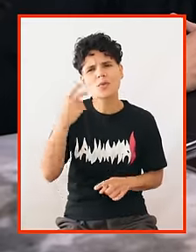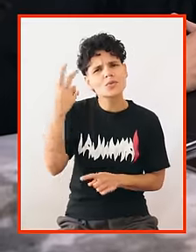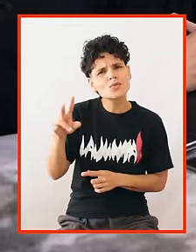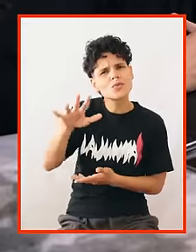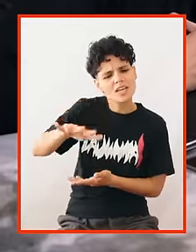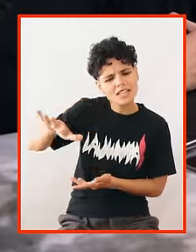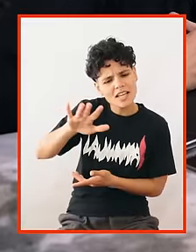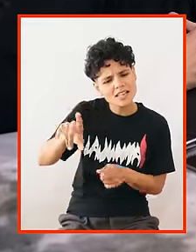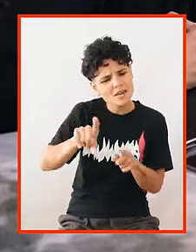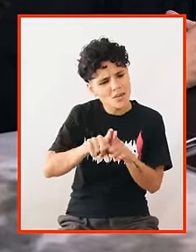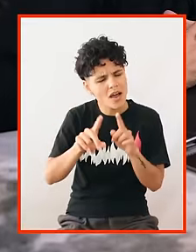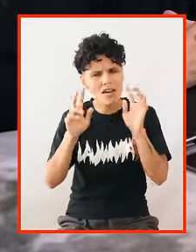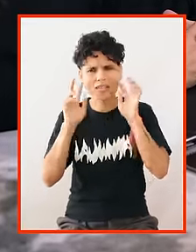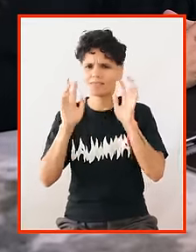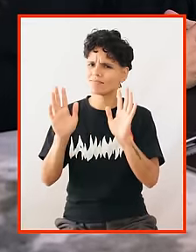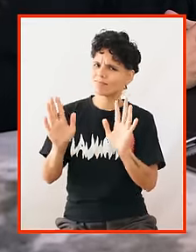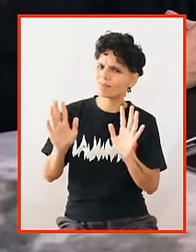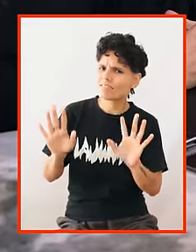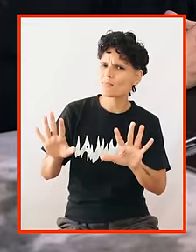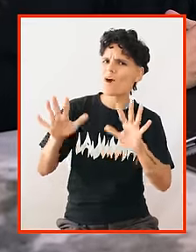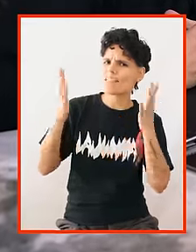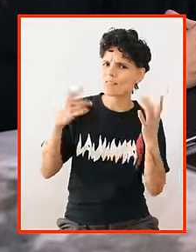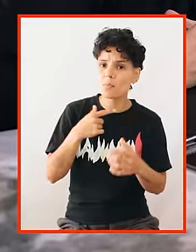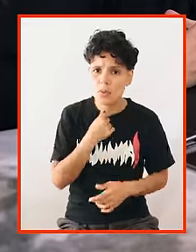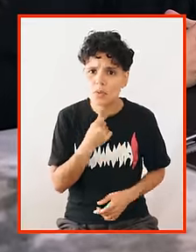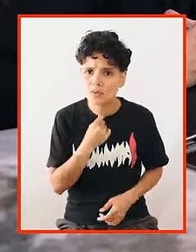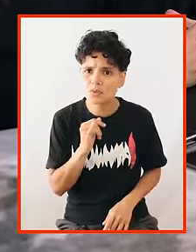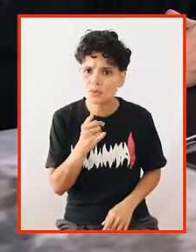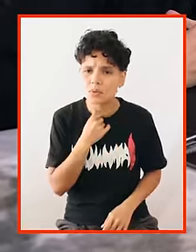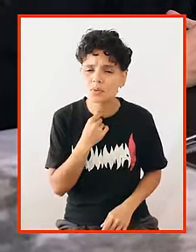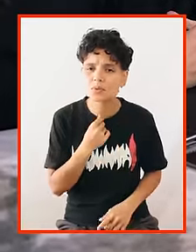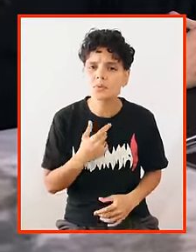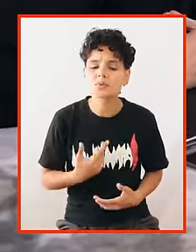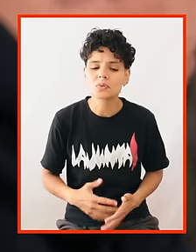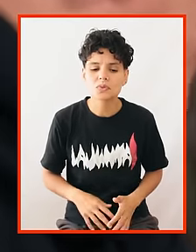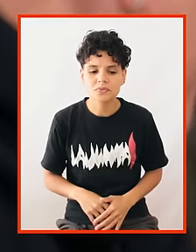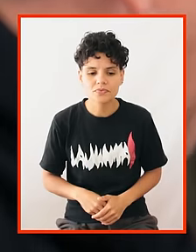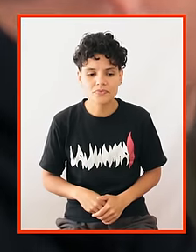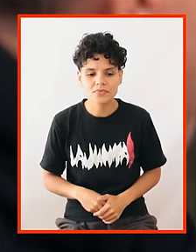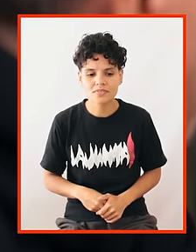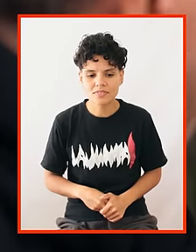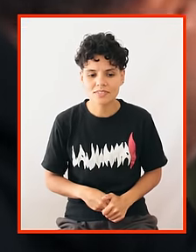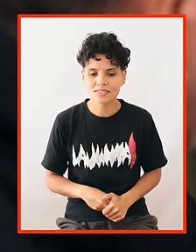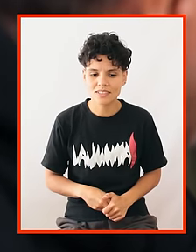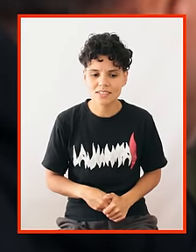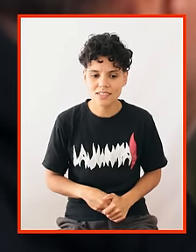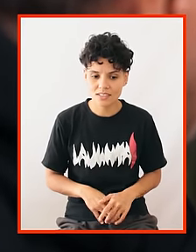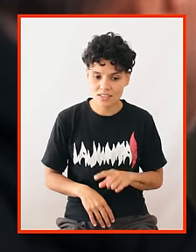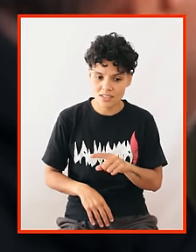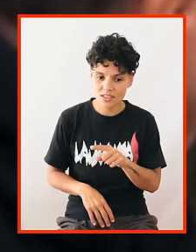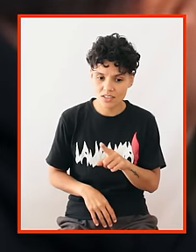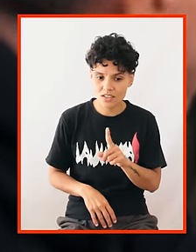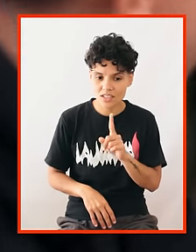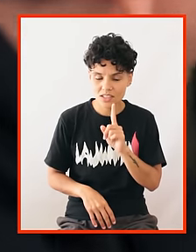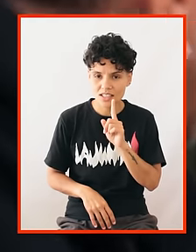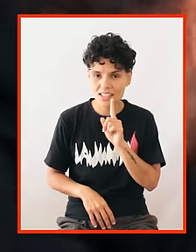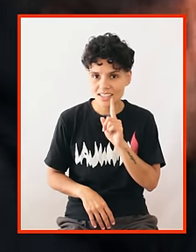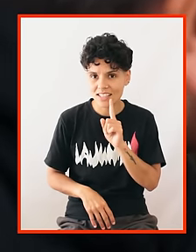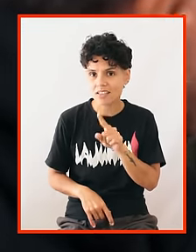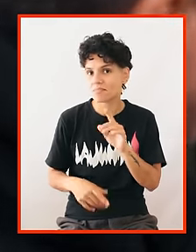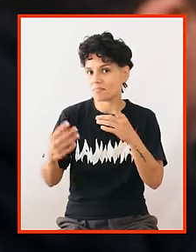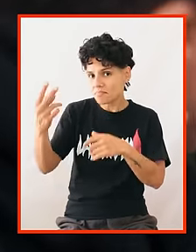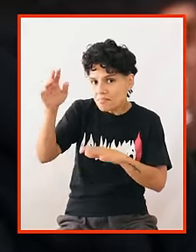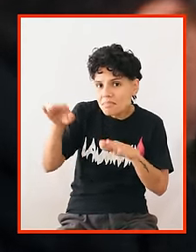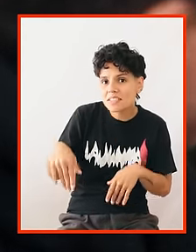ellos que la encontré, me gustó bueno. Mucho. Sí. ¿Te gustó? Sí, me gustó caleta. Y eso que nombra que es productor. ¿Te gustó? Con esa mira,